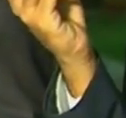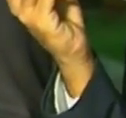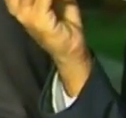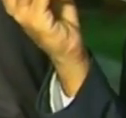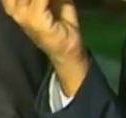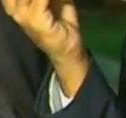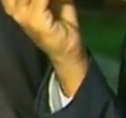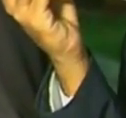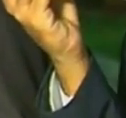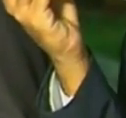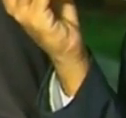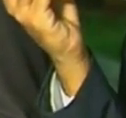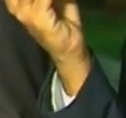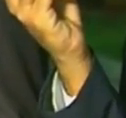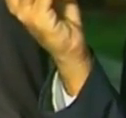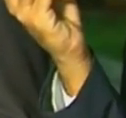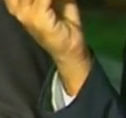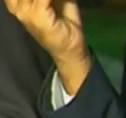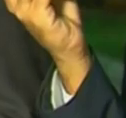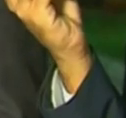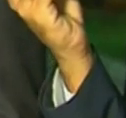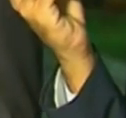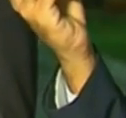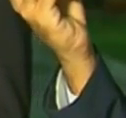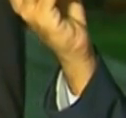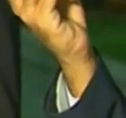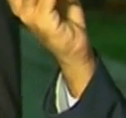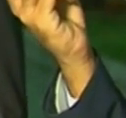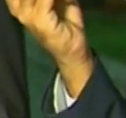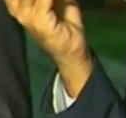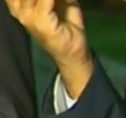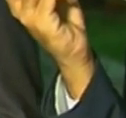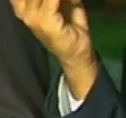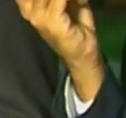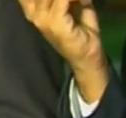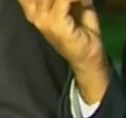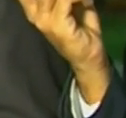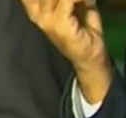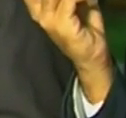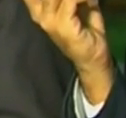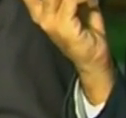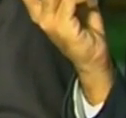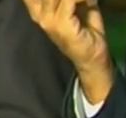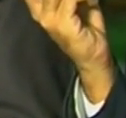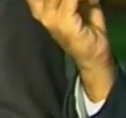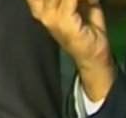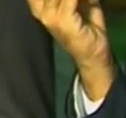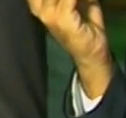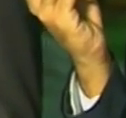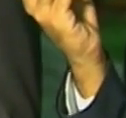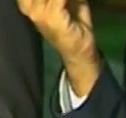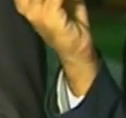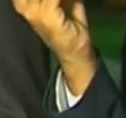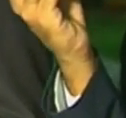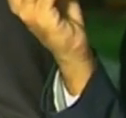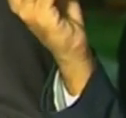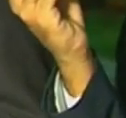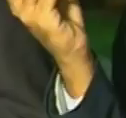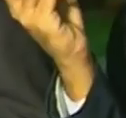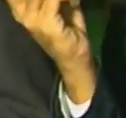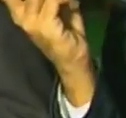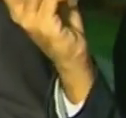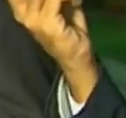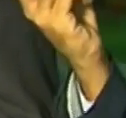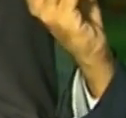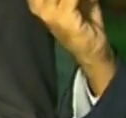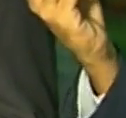acordados, y esas mesas, hay un órgano rector que es la Vicepresidencia Ejecutiva de la República, y una secretaría técnica